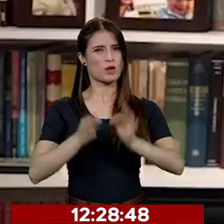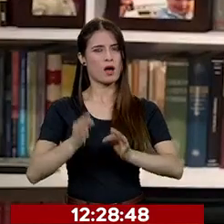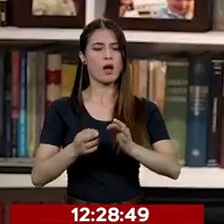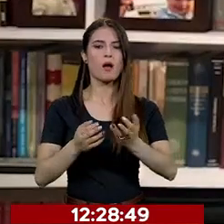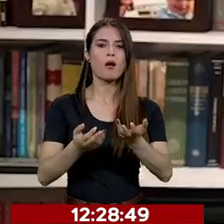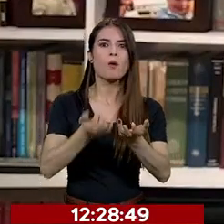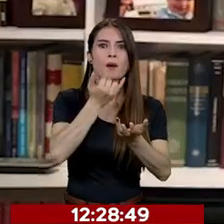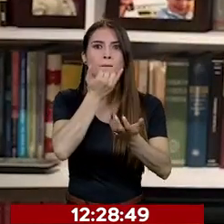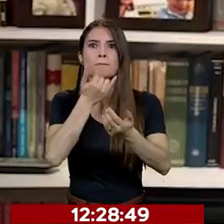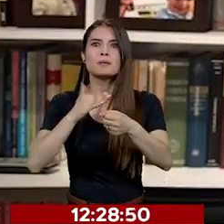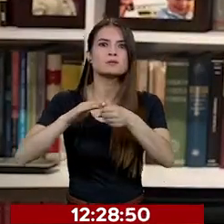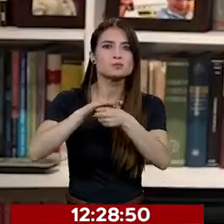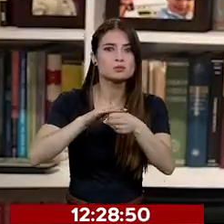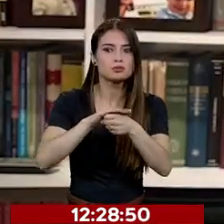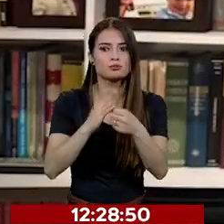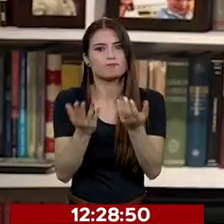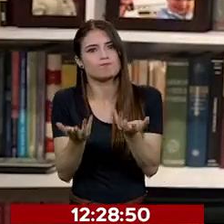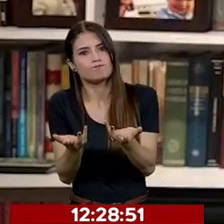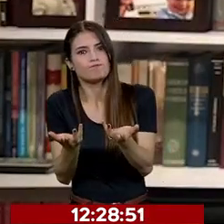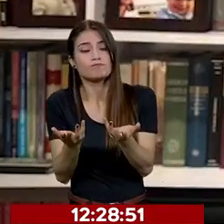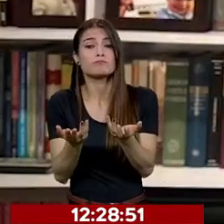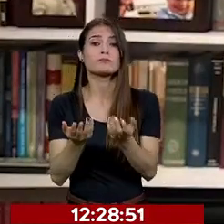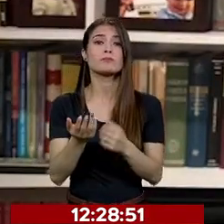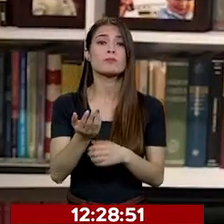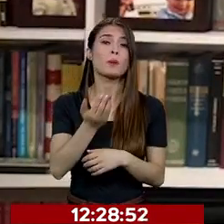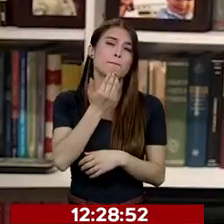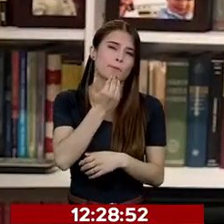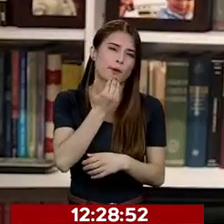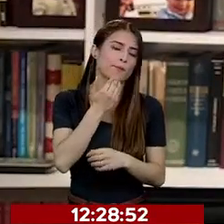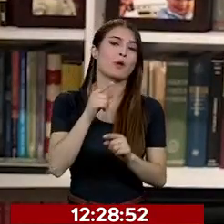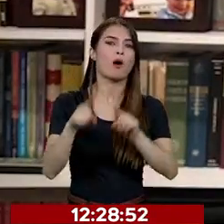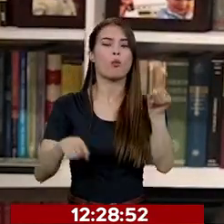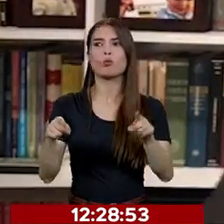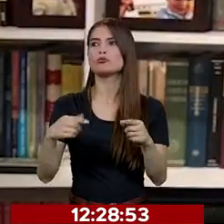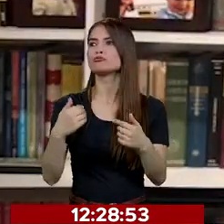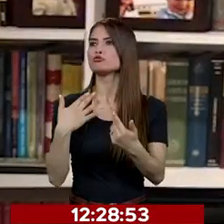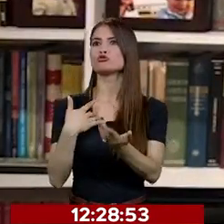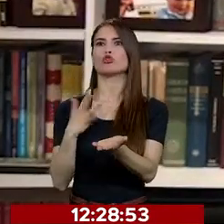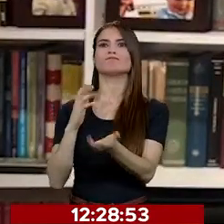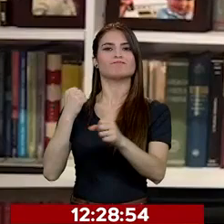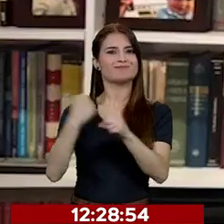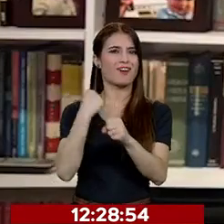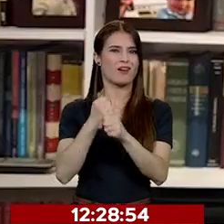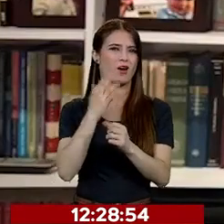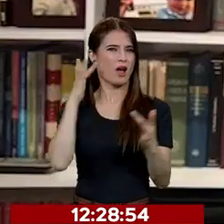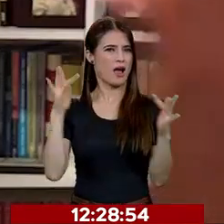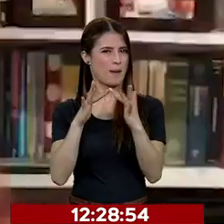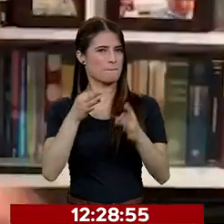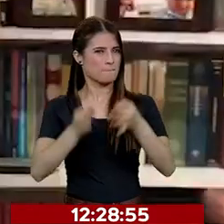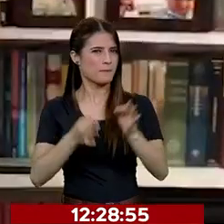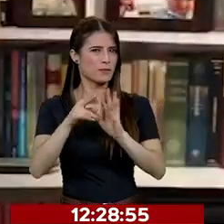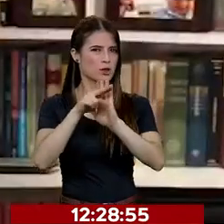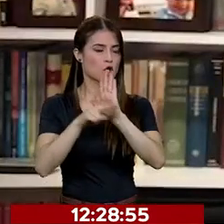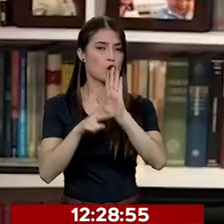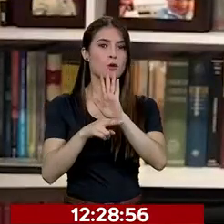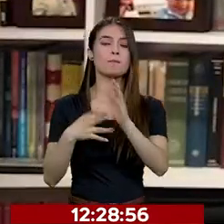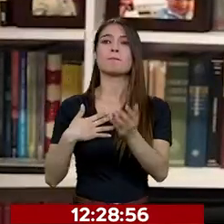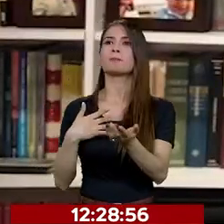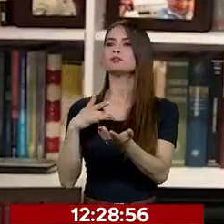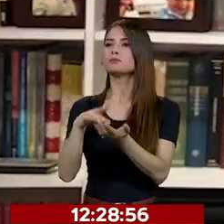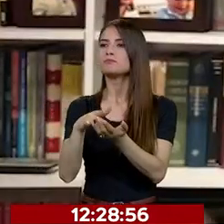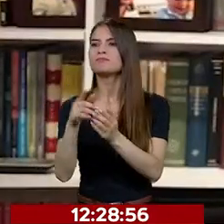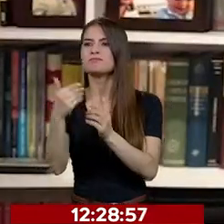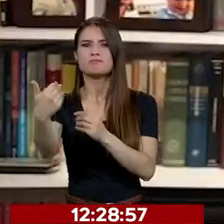recibido ingresos por cuenta de que no pueden asistir a audiencias, presentar memoriales, ir a conciliaciones, aconsejar a sus